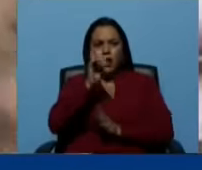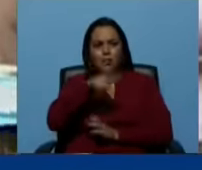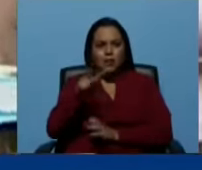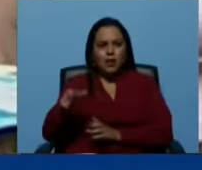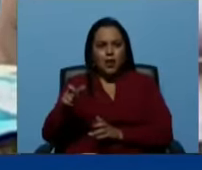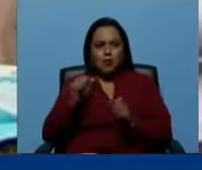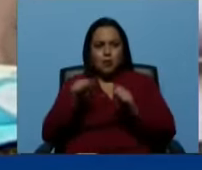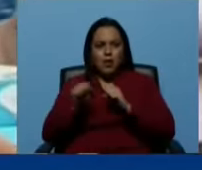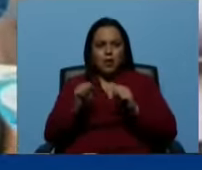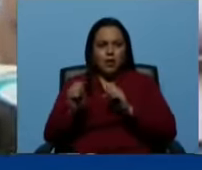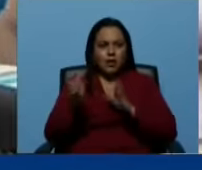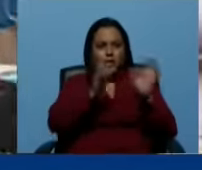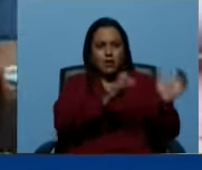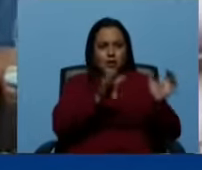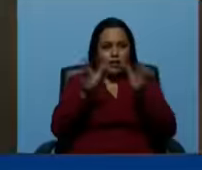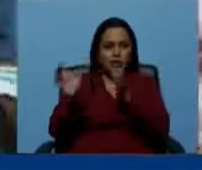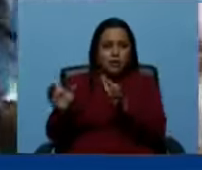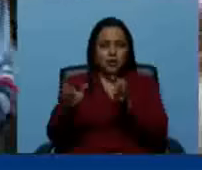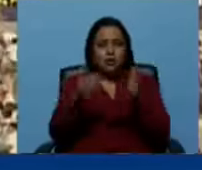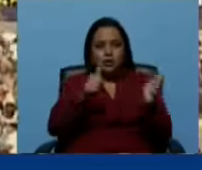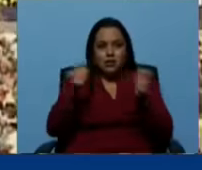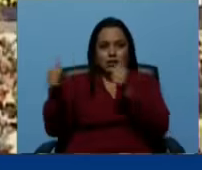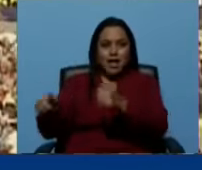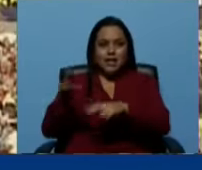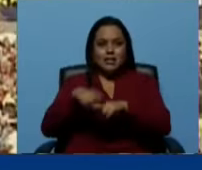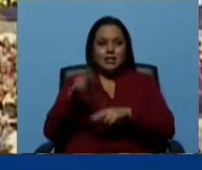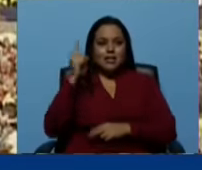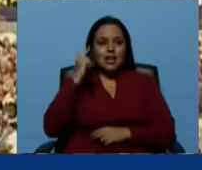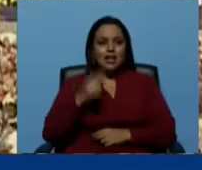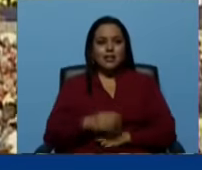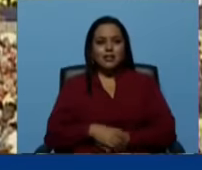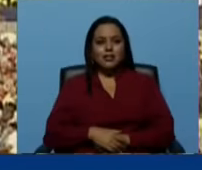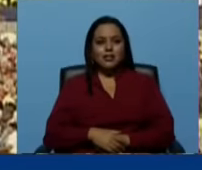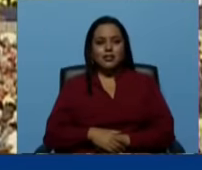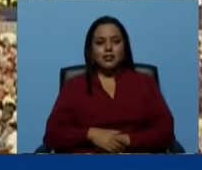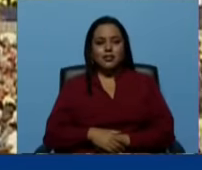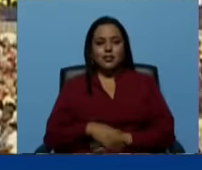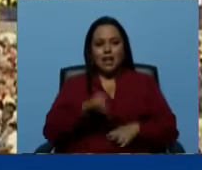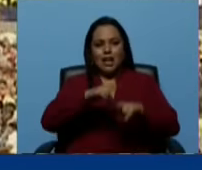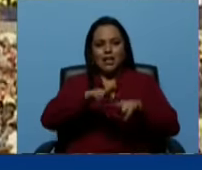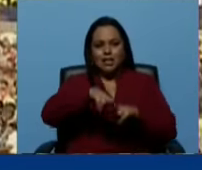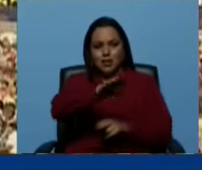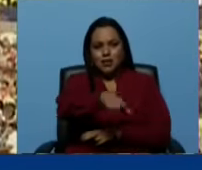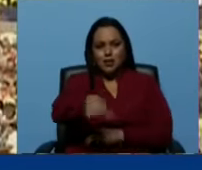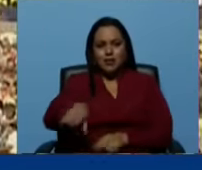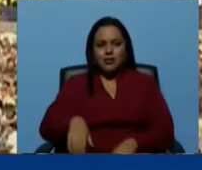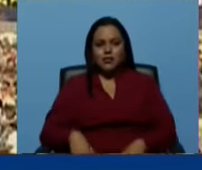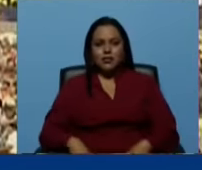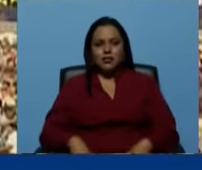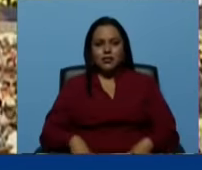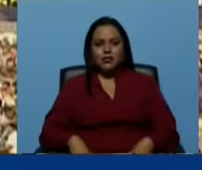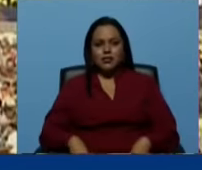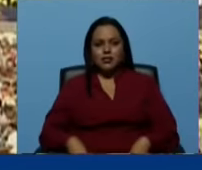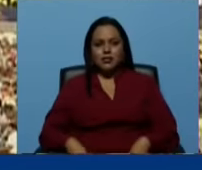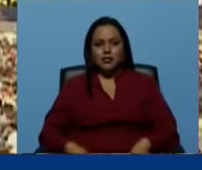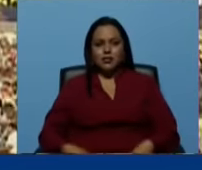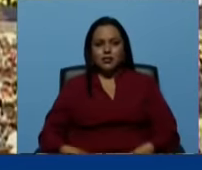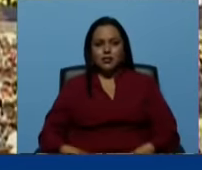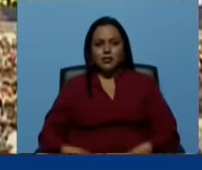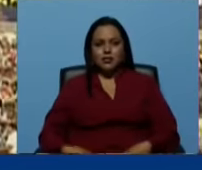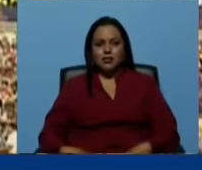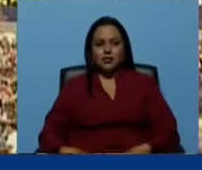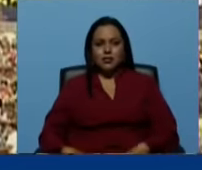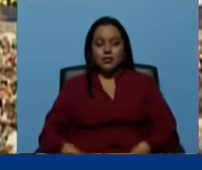Nava. Tráeme esas niñas. Y a esos chiquitines. Vamos a un aplauso a nuestros